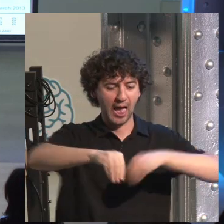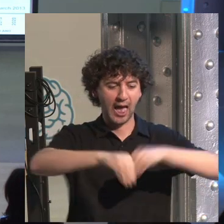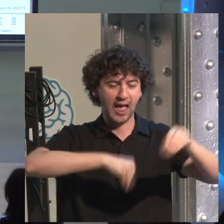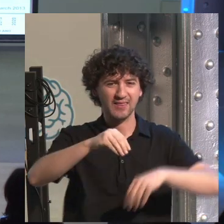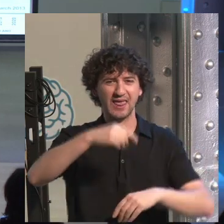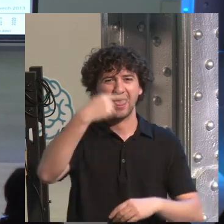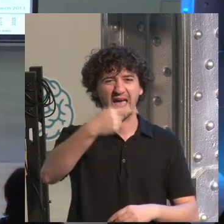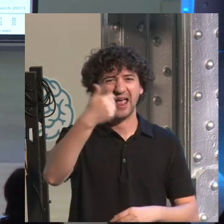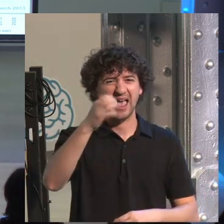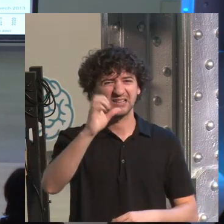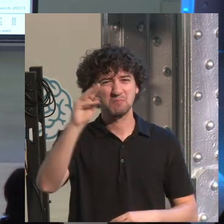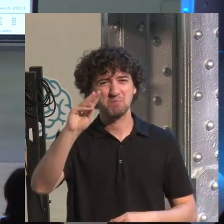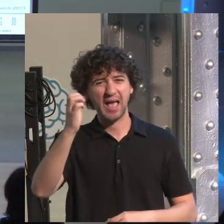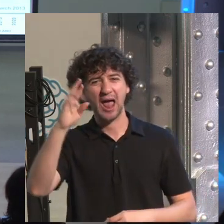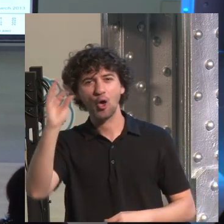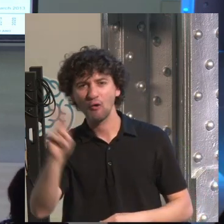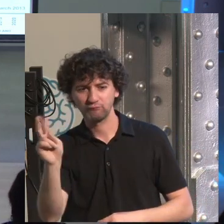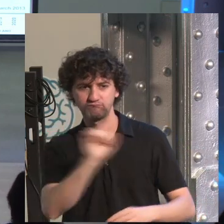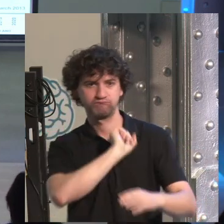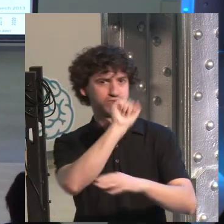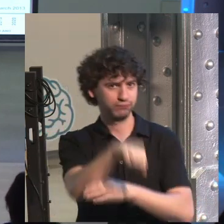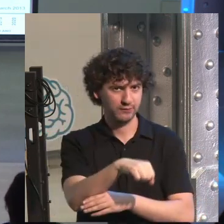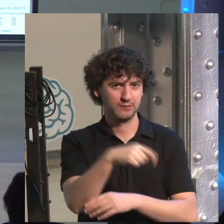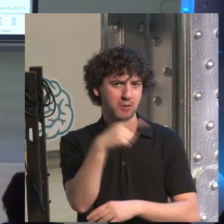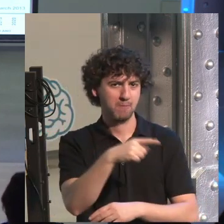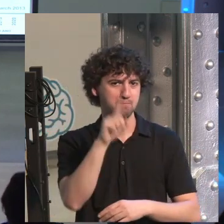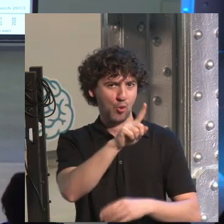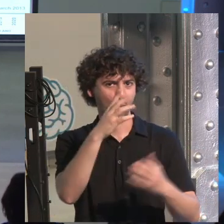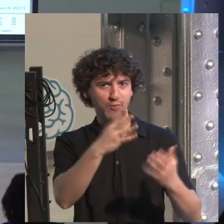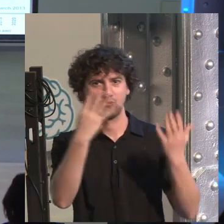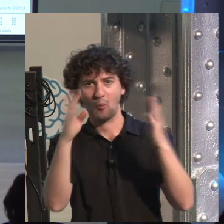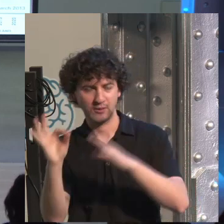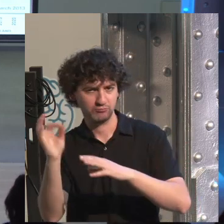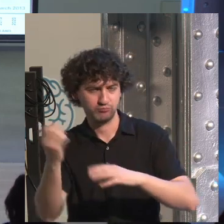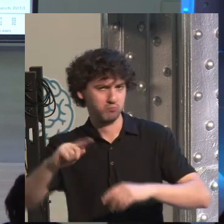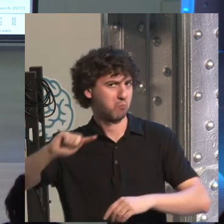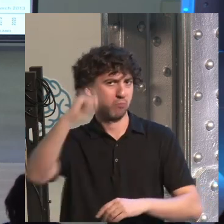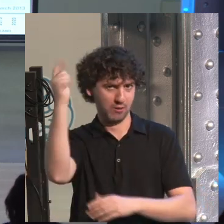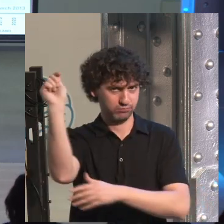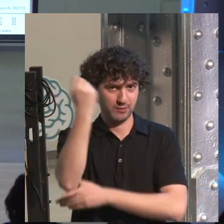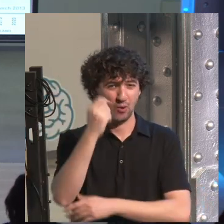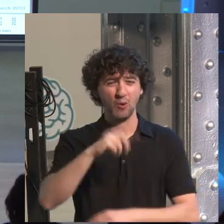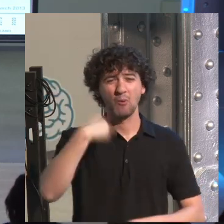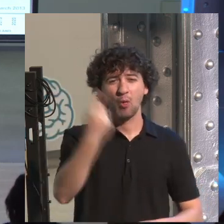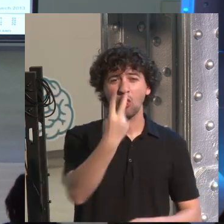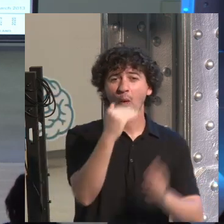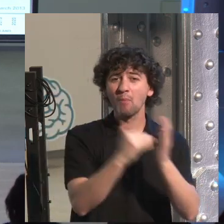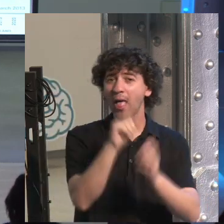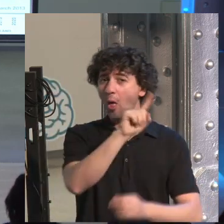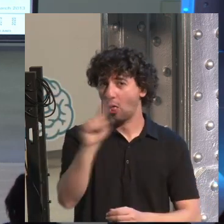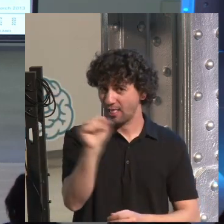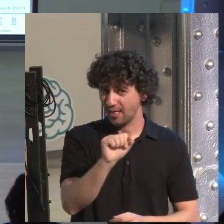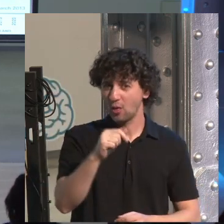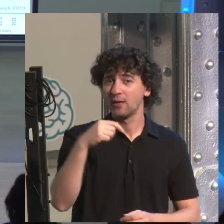Kasparov. Este era uno de los hitos de la inteligencia artificial en los 90. Watson, que no sé si habéis oído hablar de él, en el 2011, también es